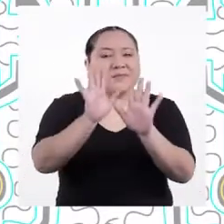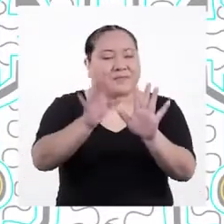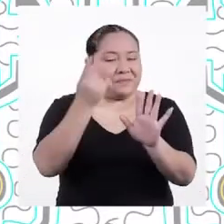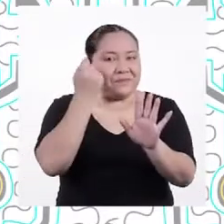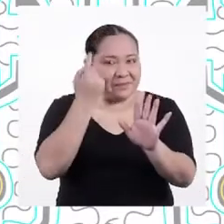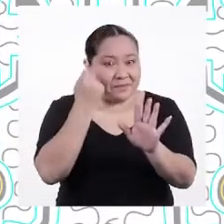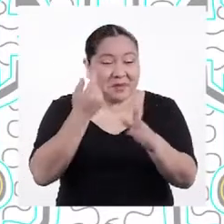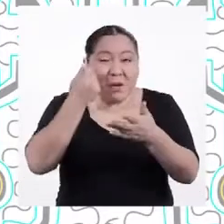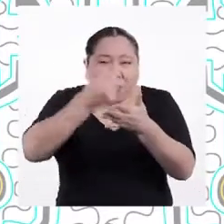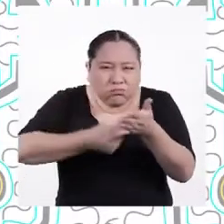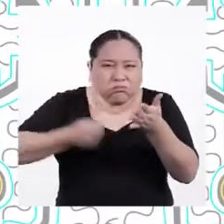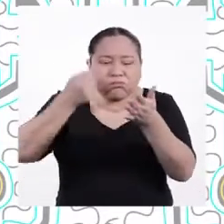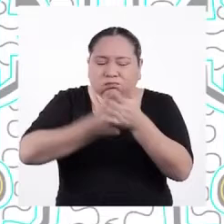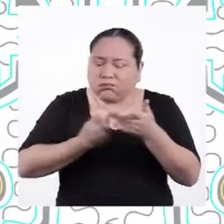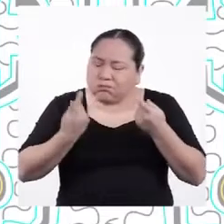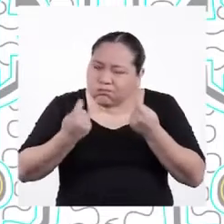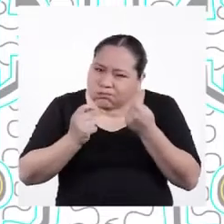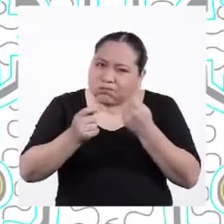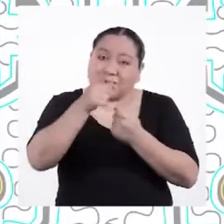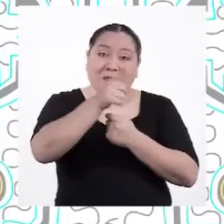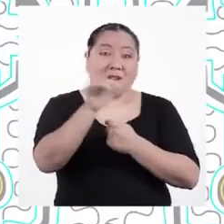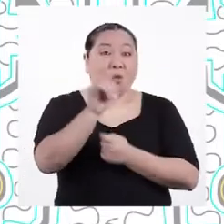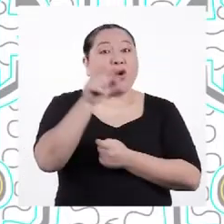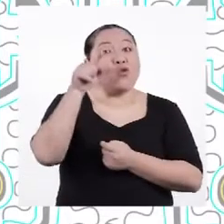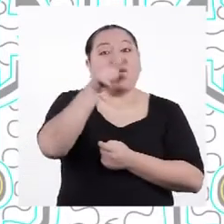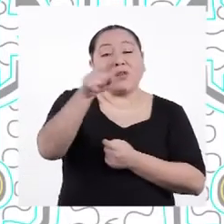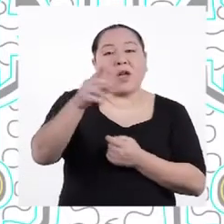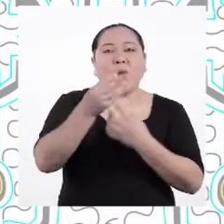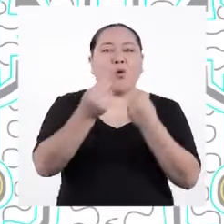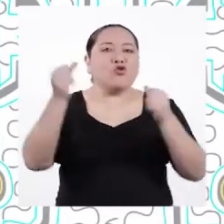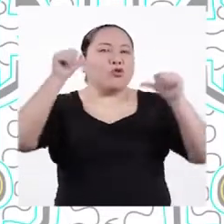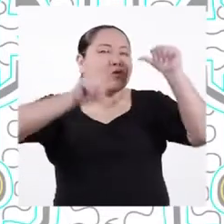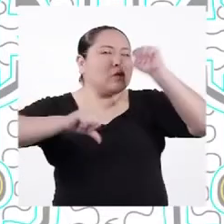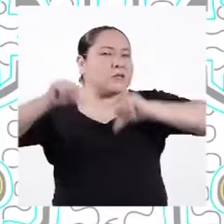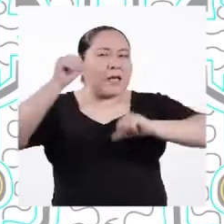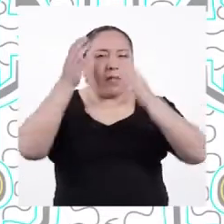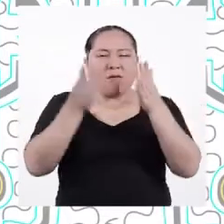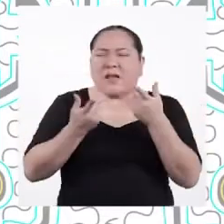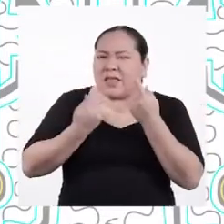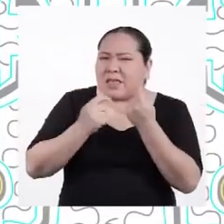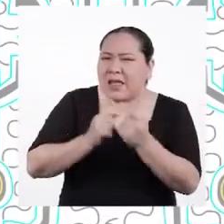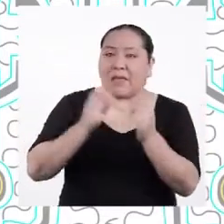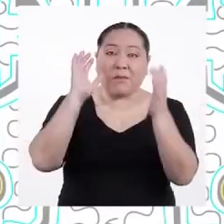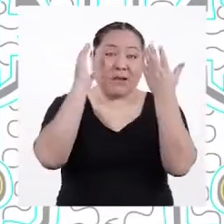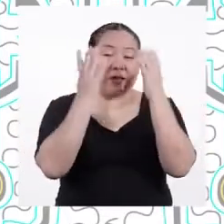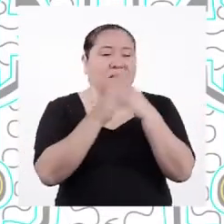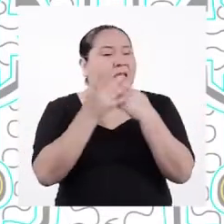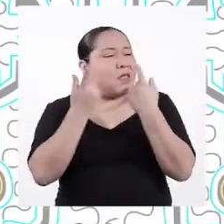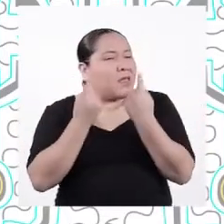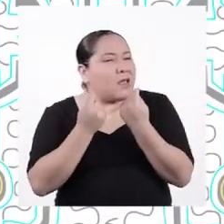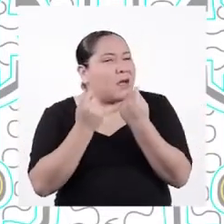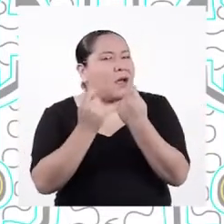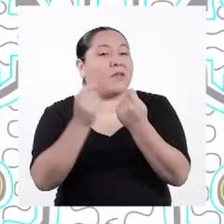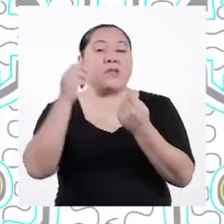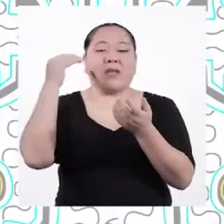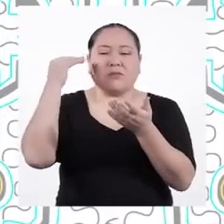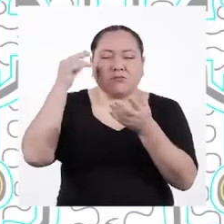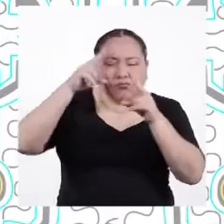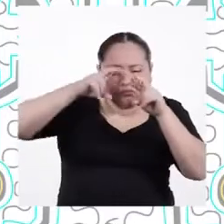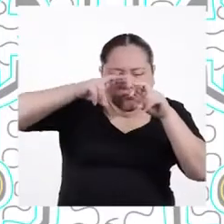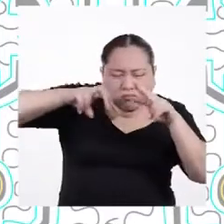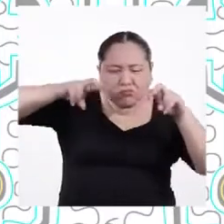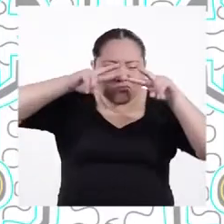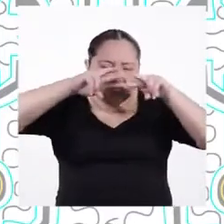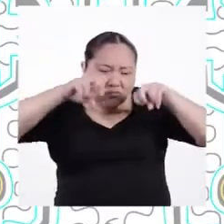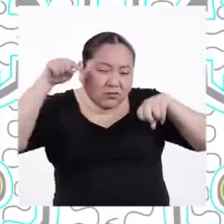Así como ustedes, muchos científicos intentan algo parecido, intentar estudiar a estos fenómenos para estar